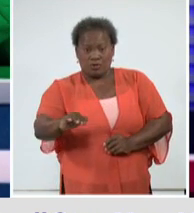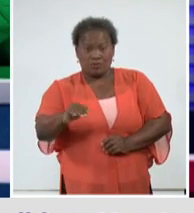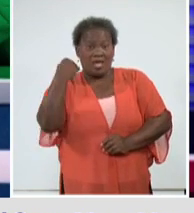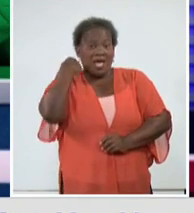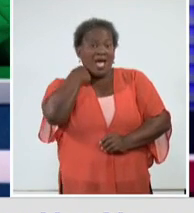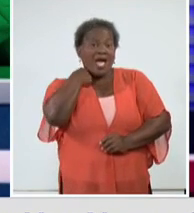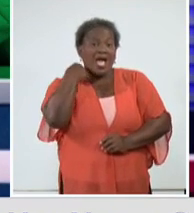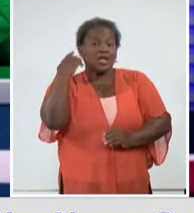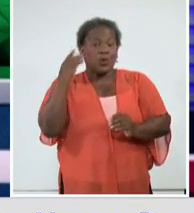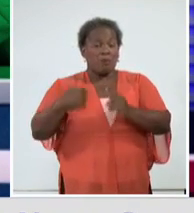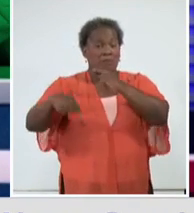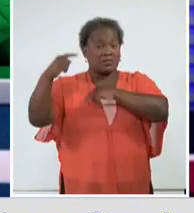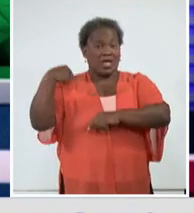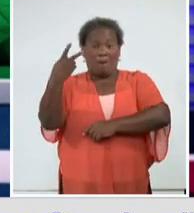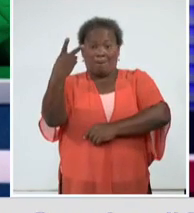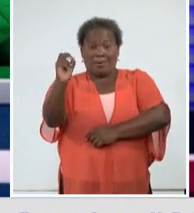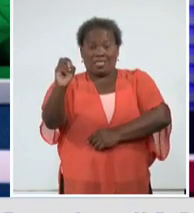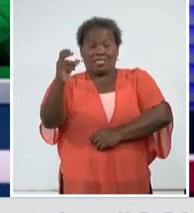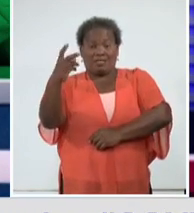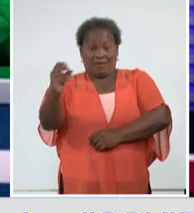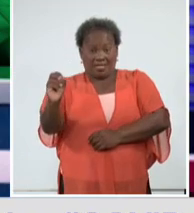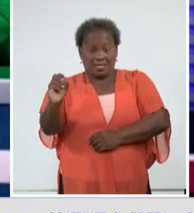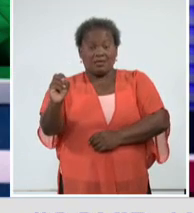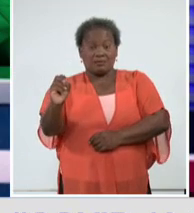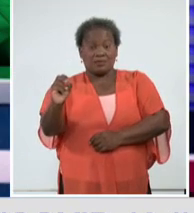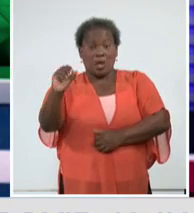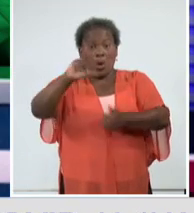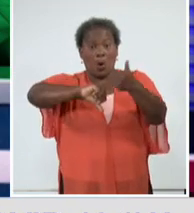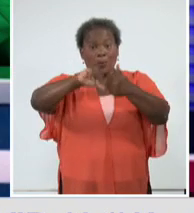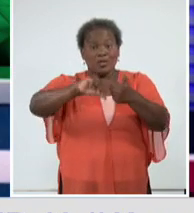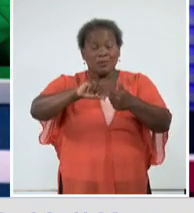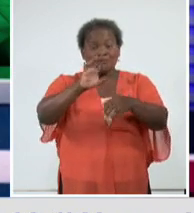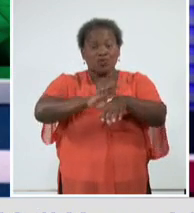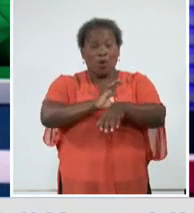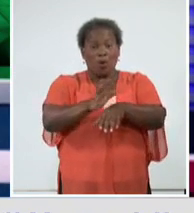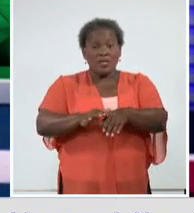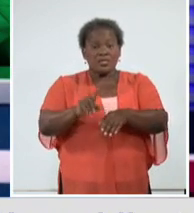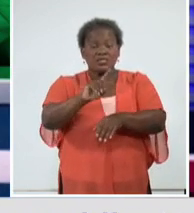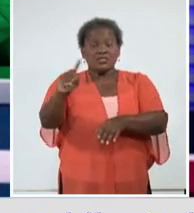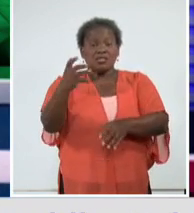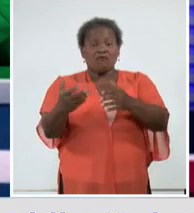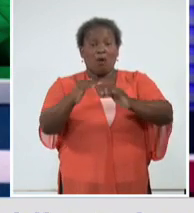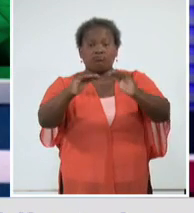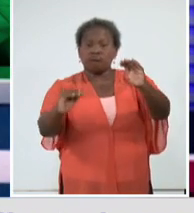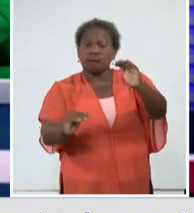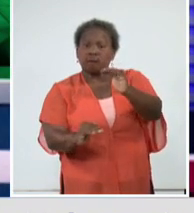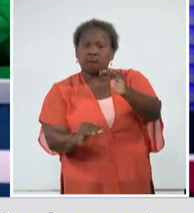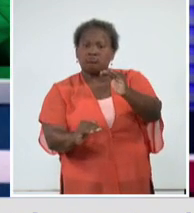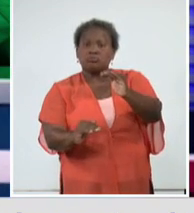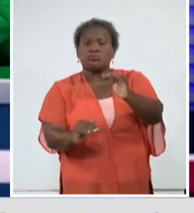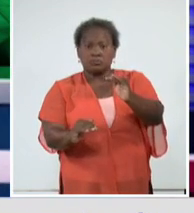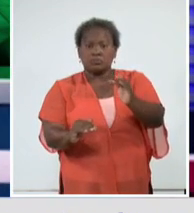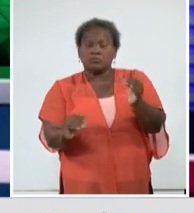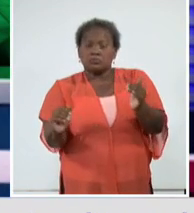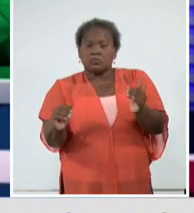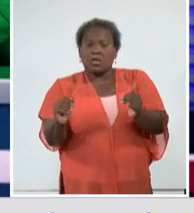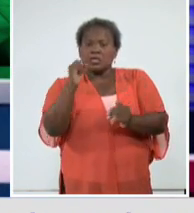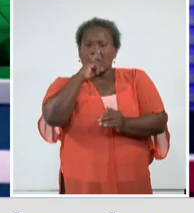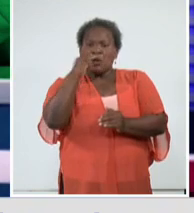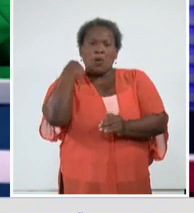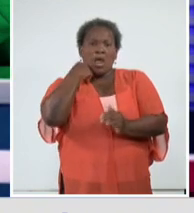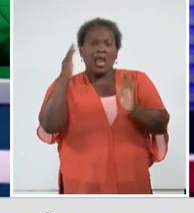la pandemia en el ámbito pediátrico en Cienfuegos fue ínfimo. Realmente prácticamente terminaron con menos de una decena